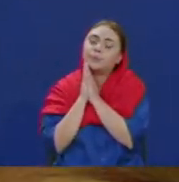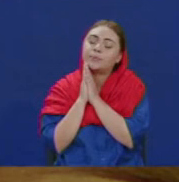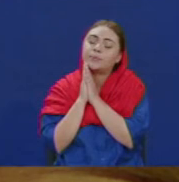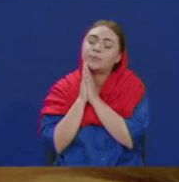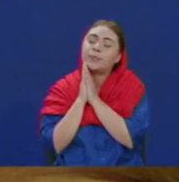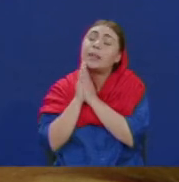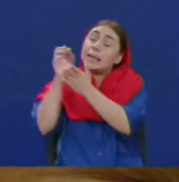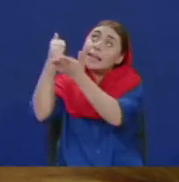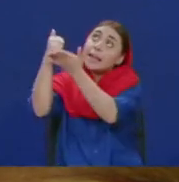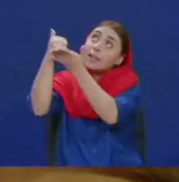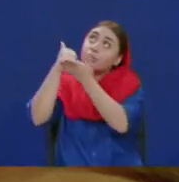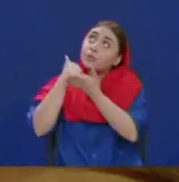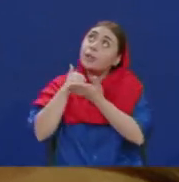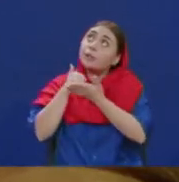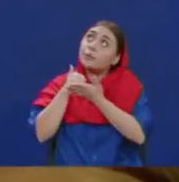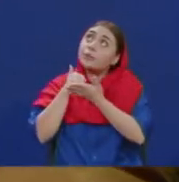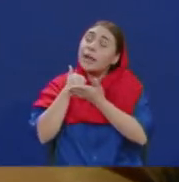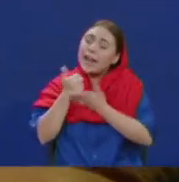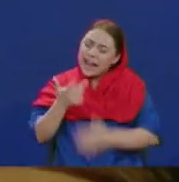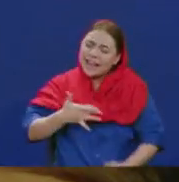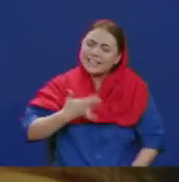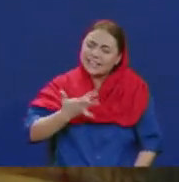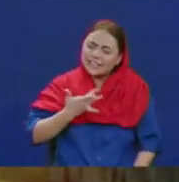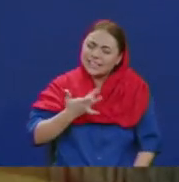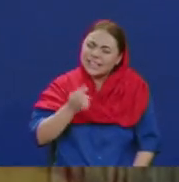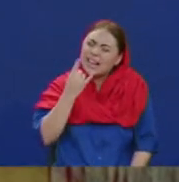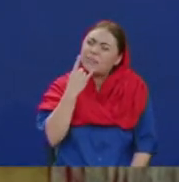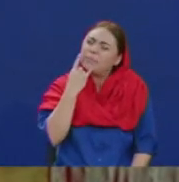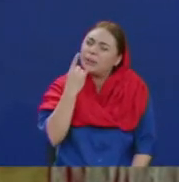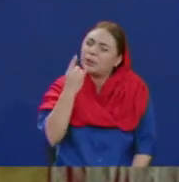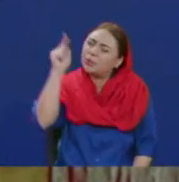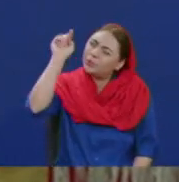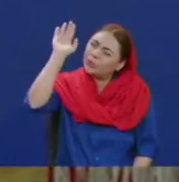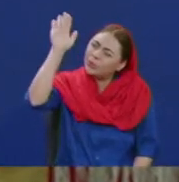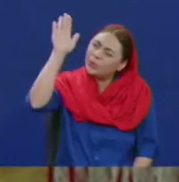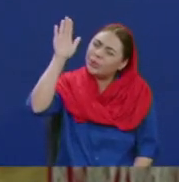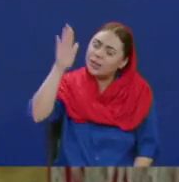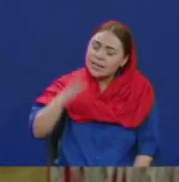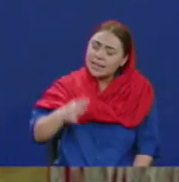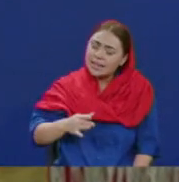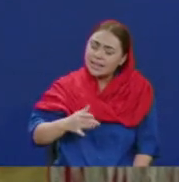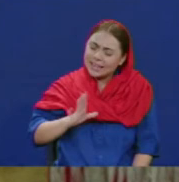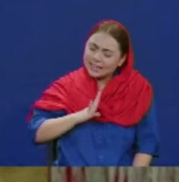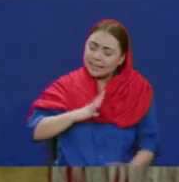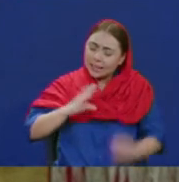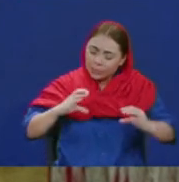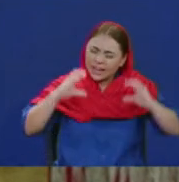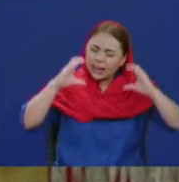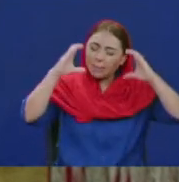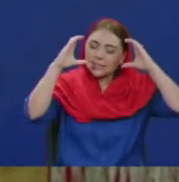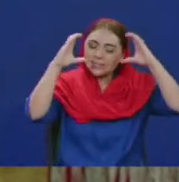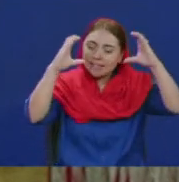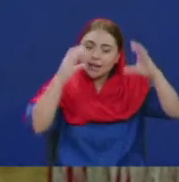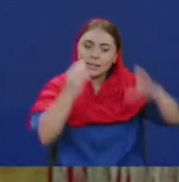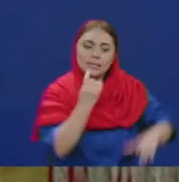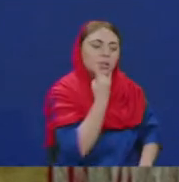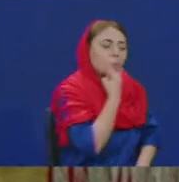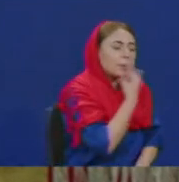Y ayúdanos, Señor, a experimentar ese perdón de tal manera que tengamos la misma capacidad de perdonar a la gente que nos ha